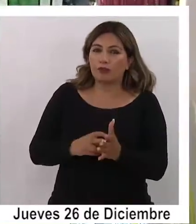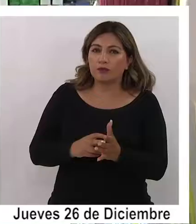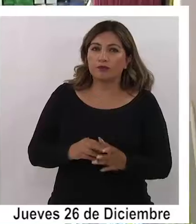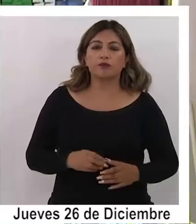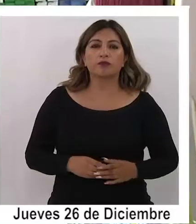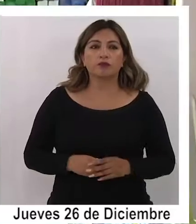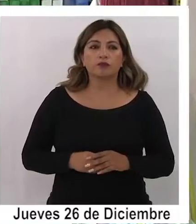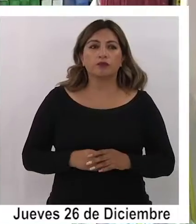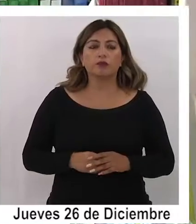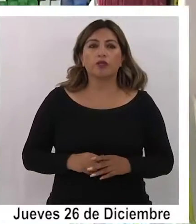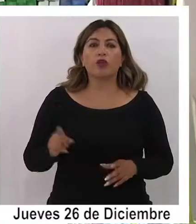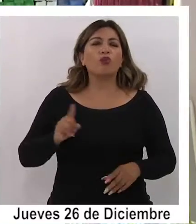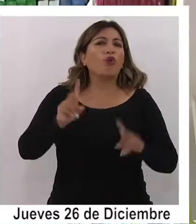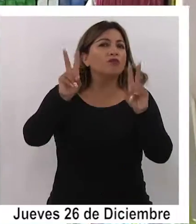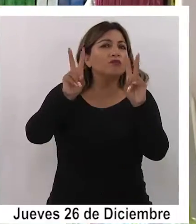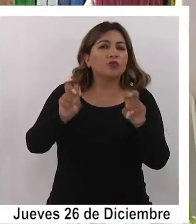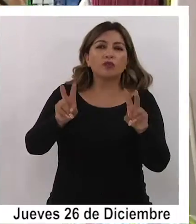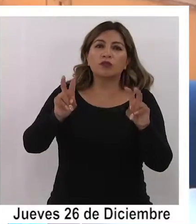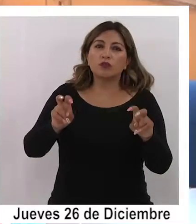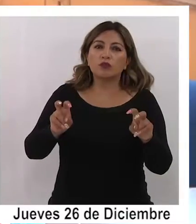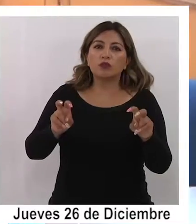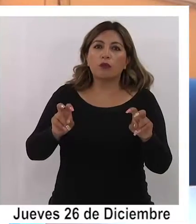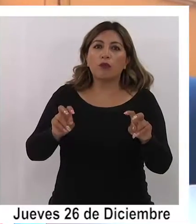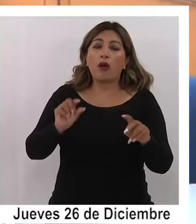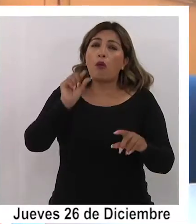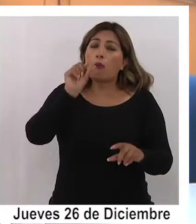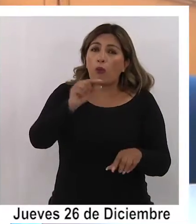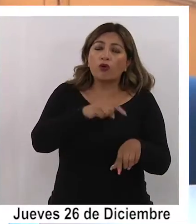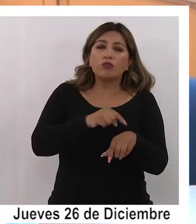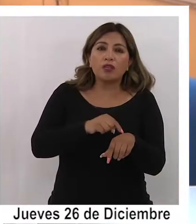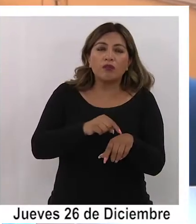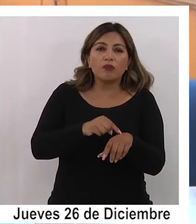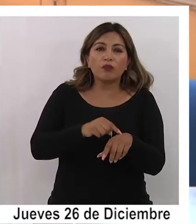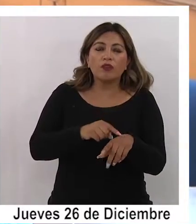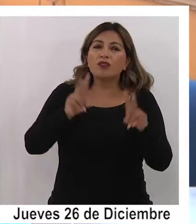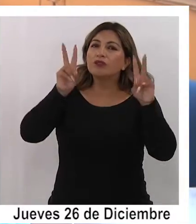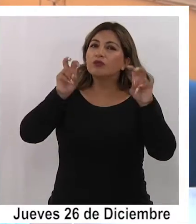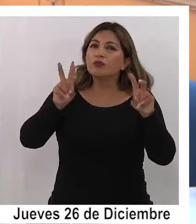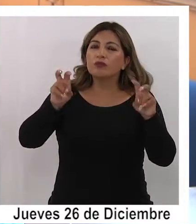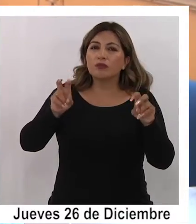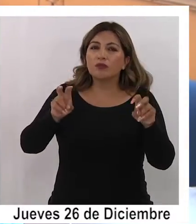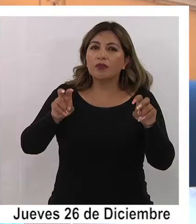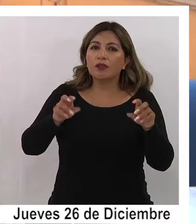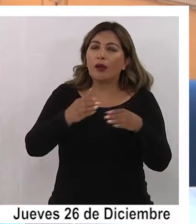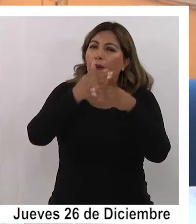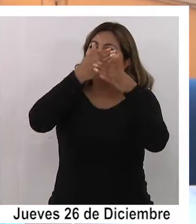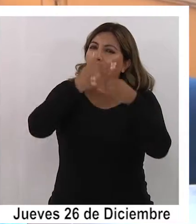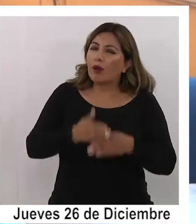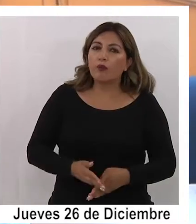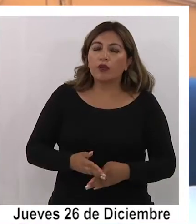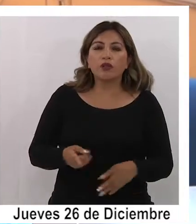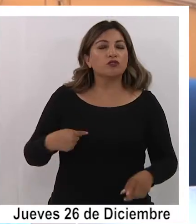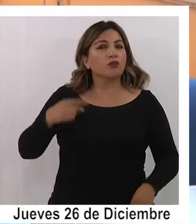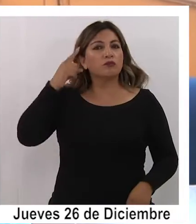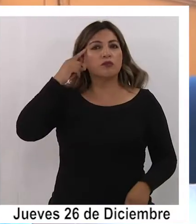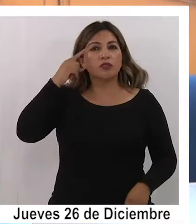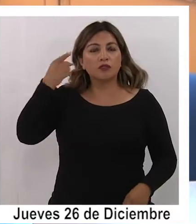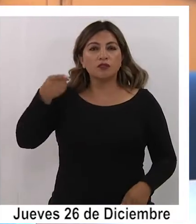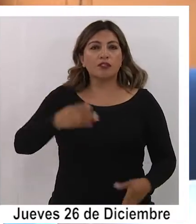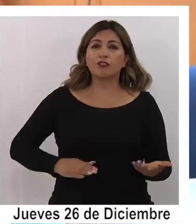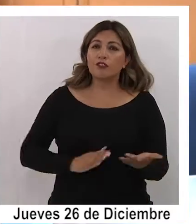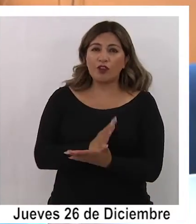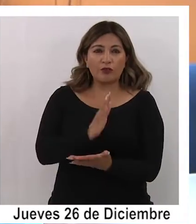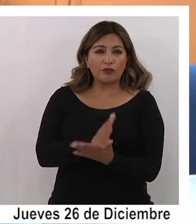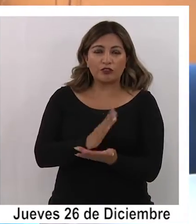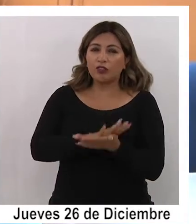verse afectados totalmente. No es un tema transitorio, es un tema más permanente diría yo.